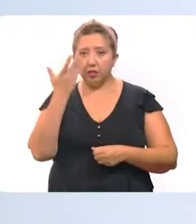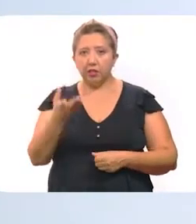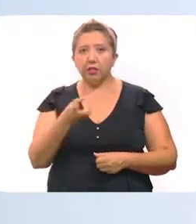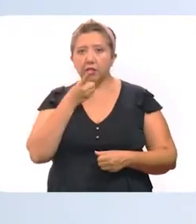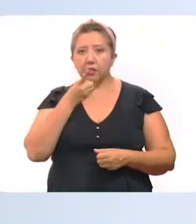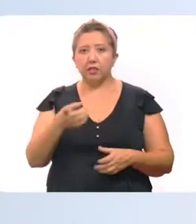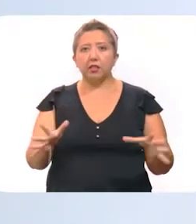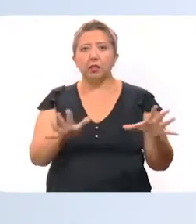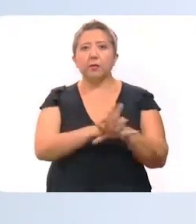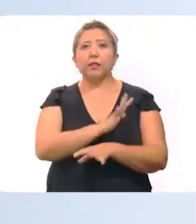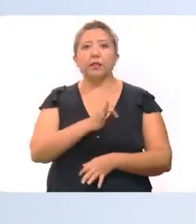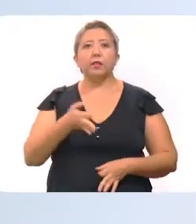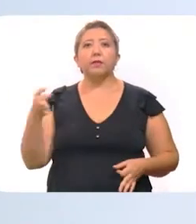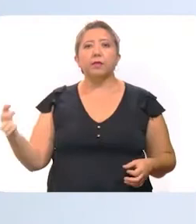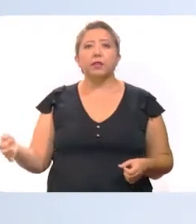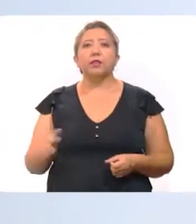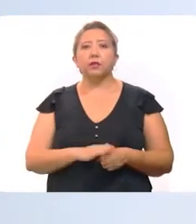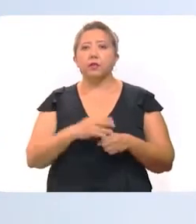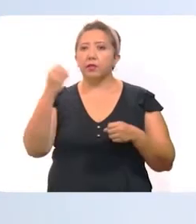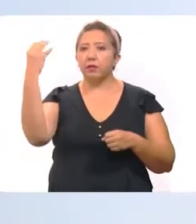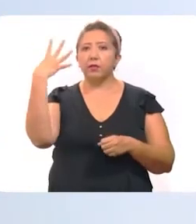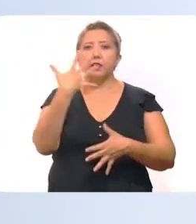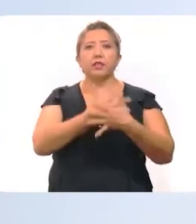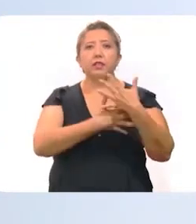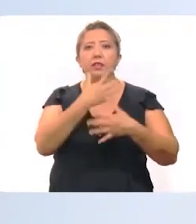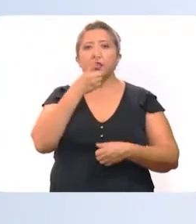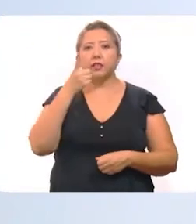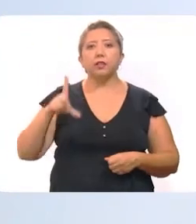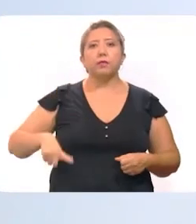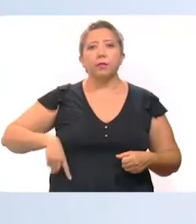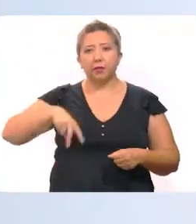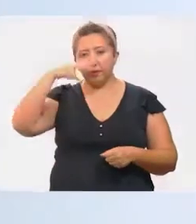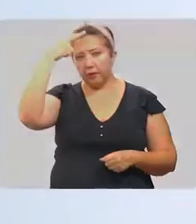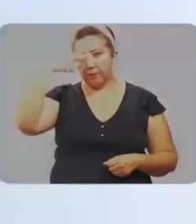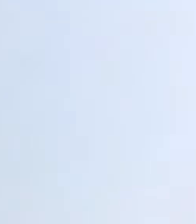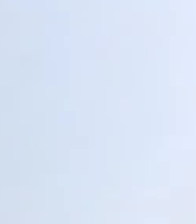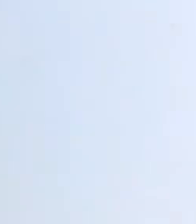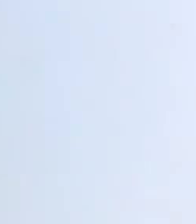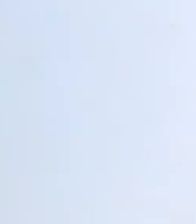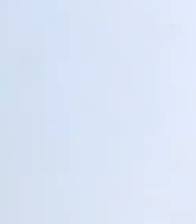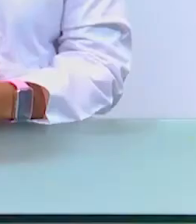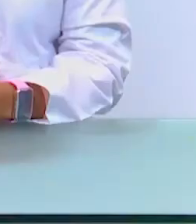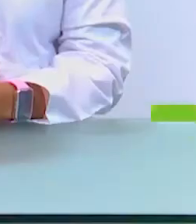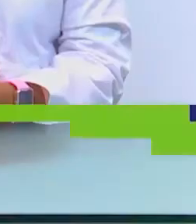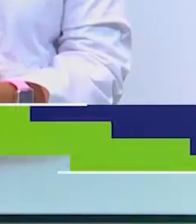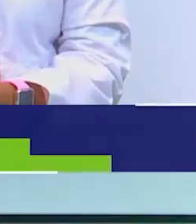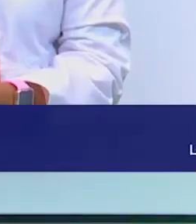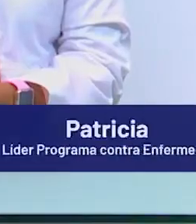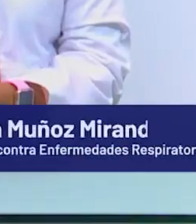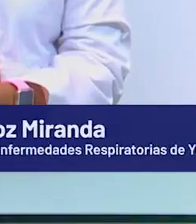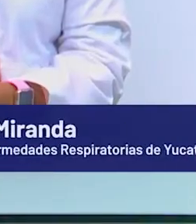de homologar fechas de presentación con el semáforo quincenal del Gobierno federal. Este es el informe del día de hoy,